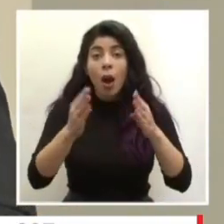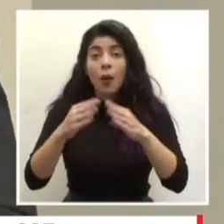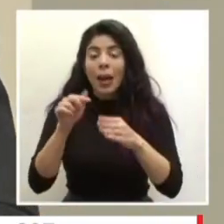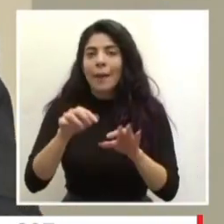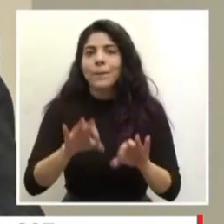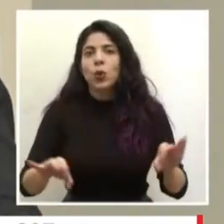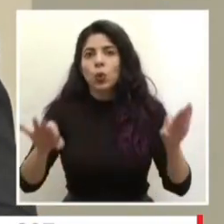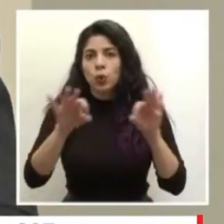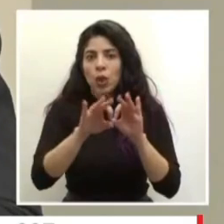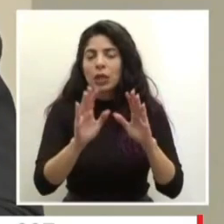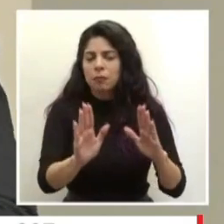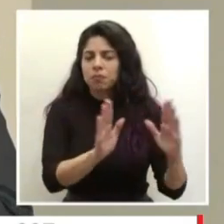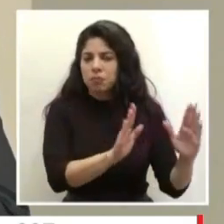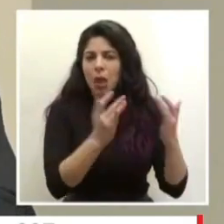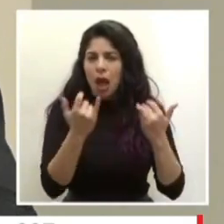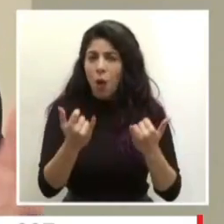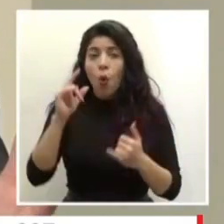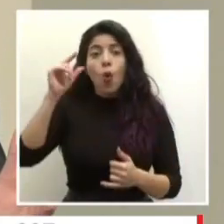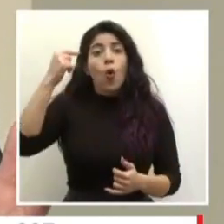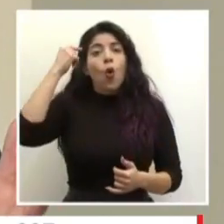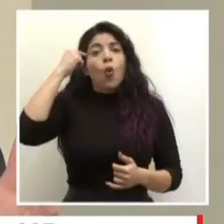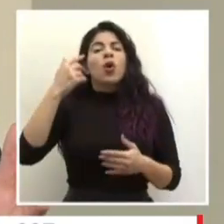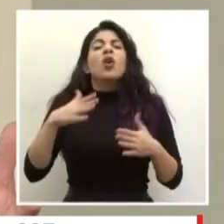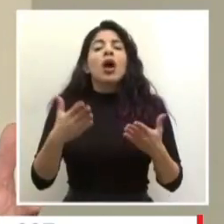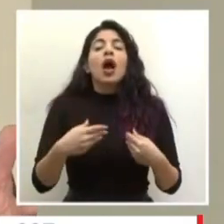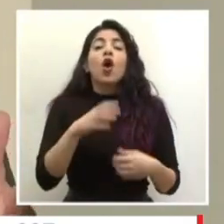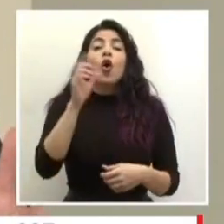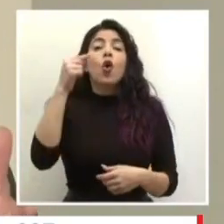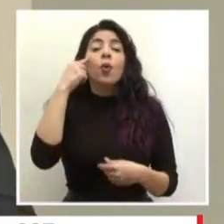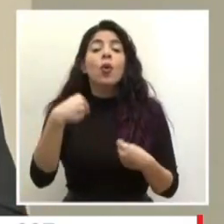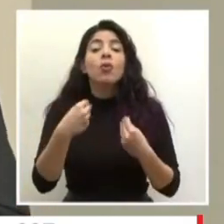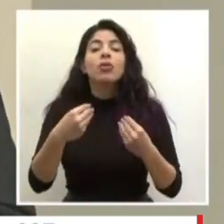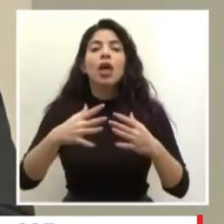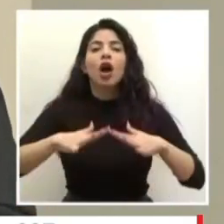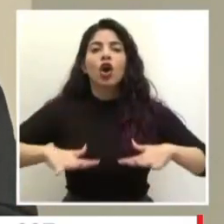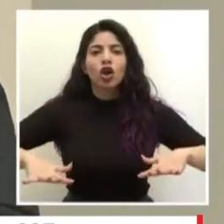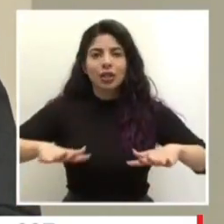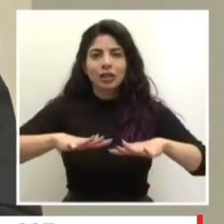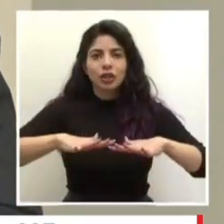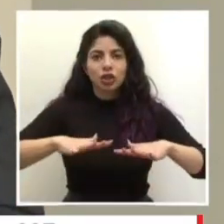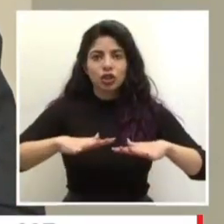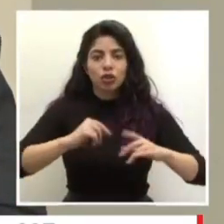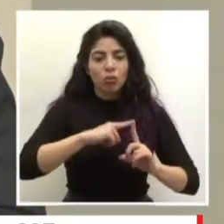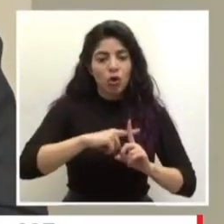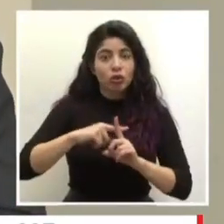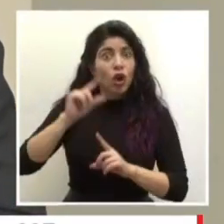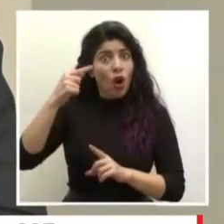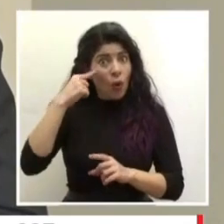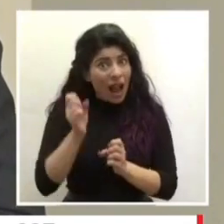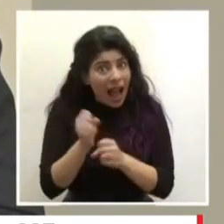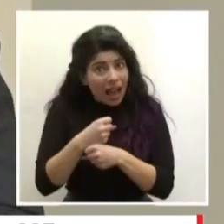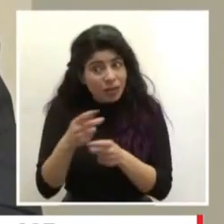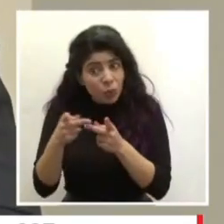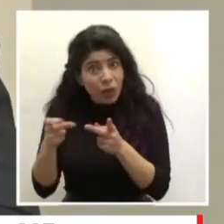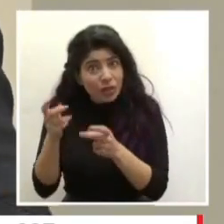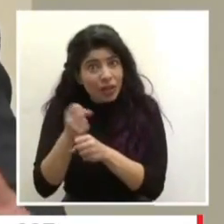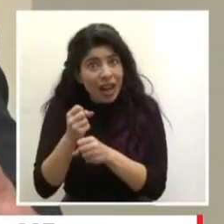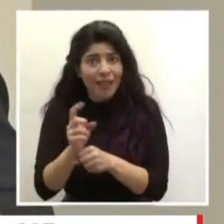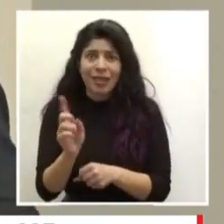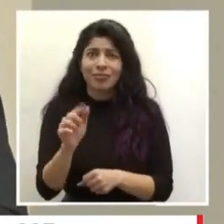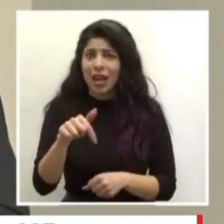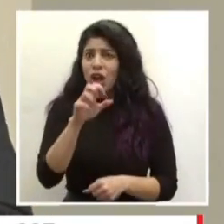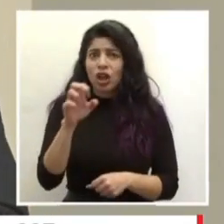Ahora, el gobierno lo que genera son condiciones. Hay que recordar, el gobierno no genera los puestos de trabajo. En